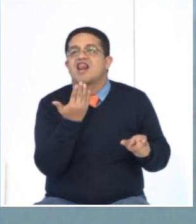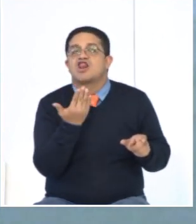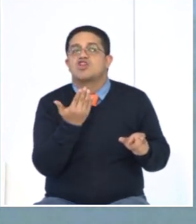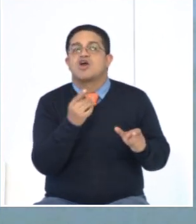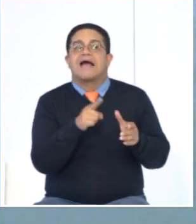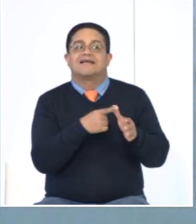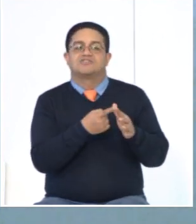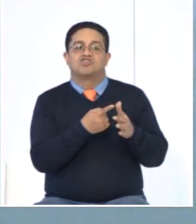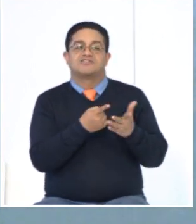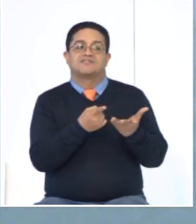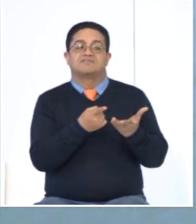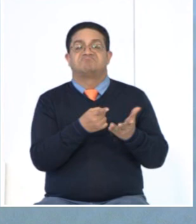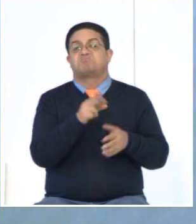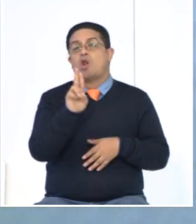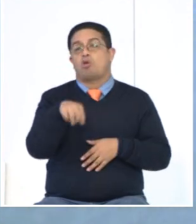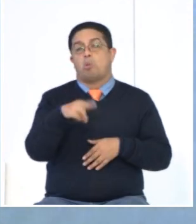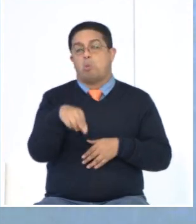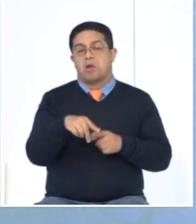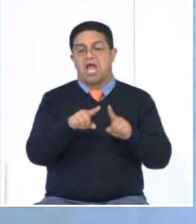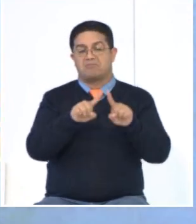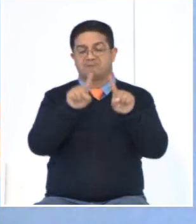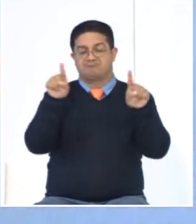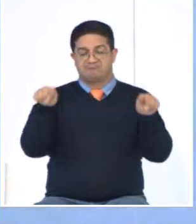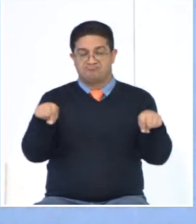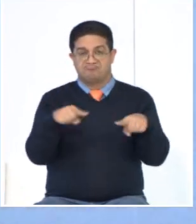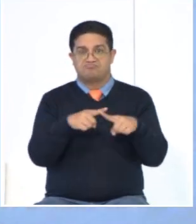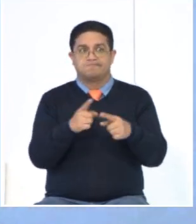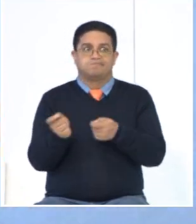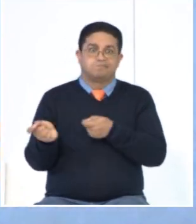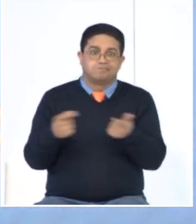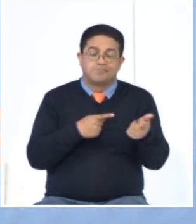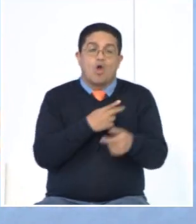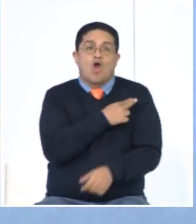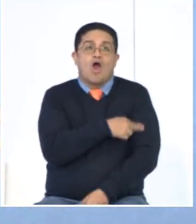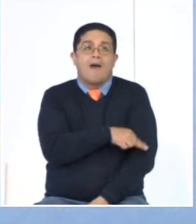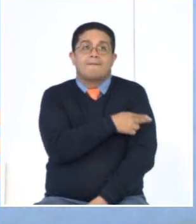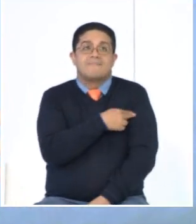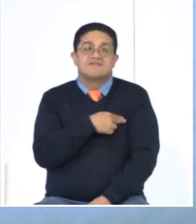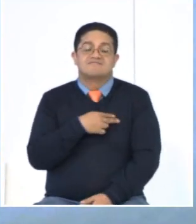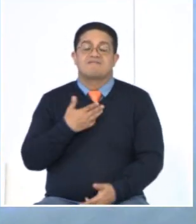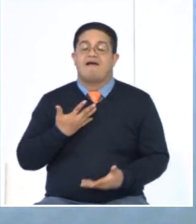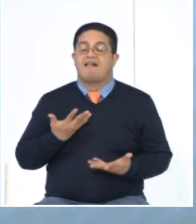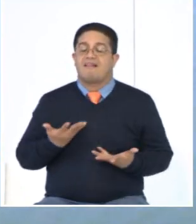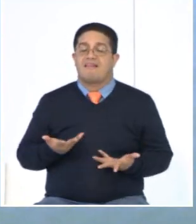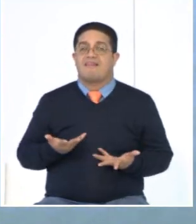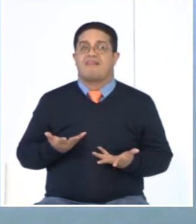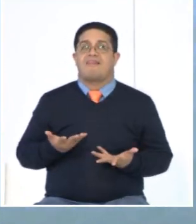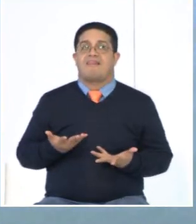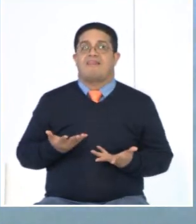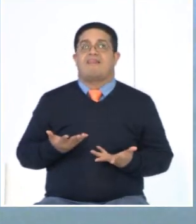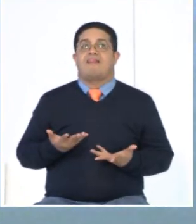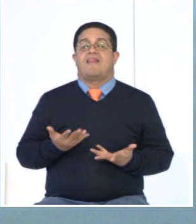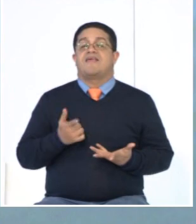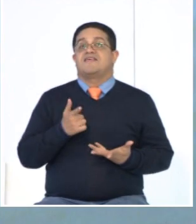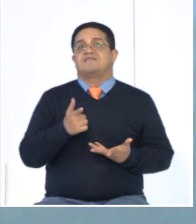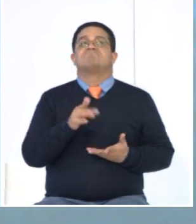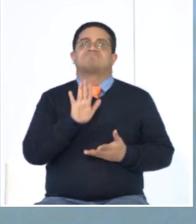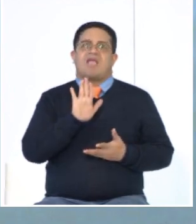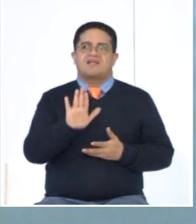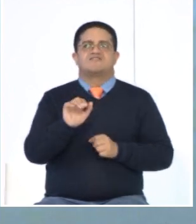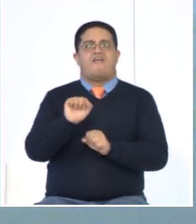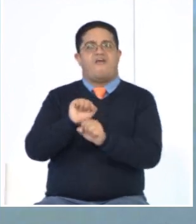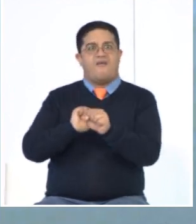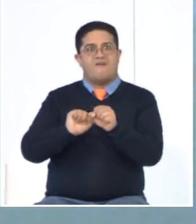Entonces es un paciente que en ese momento se ha podido hospitalizar, colocar el tratamiento específico que fuera necesario y evitar